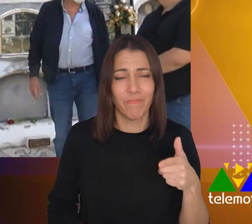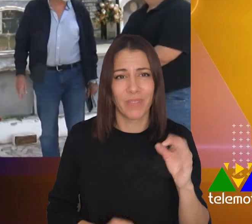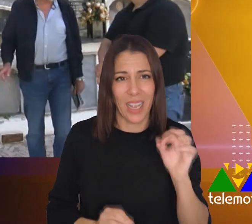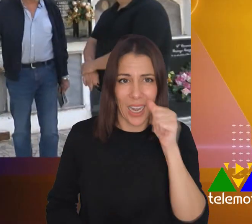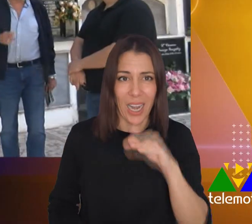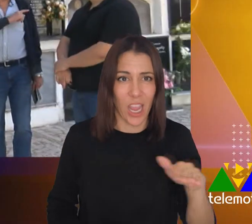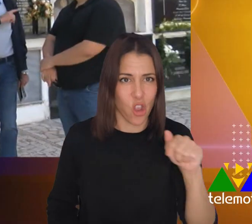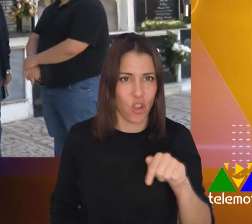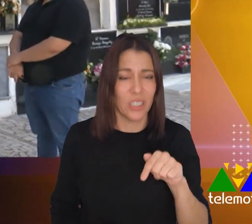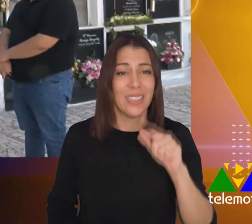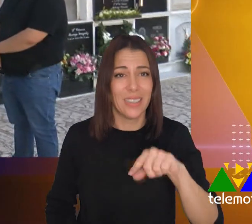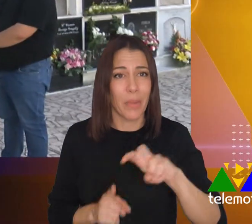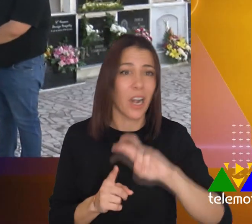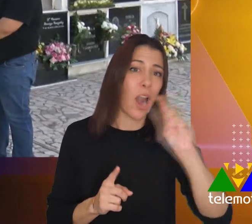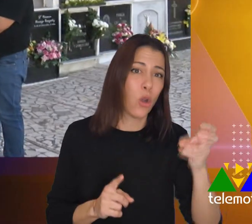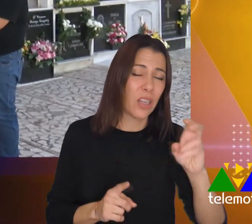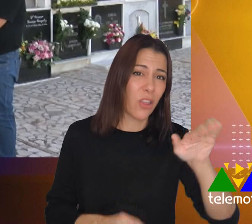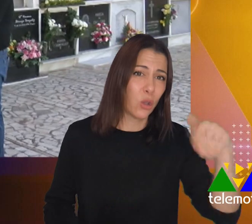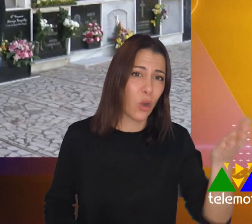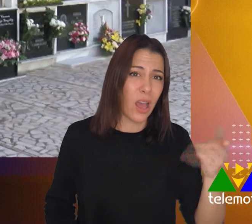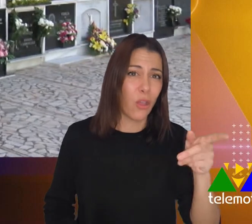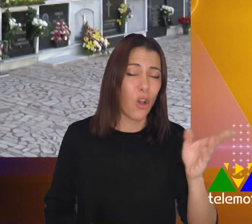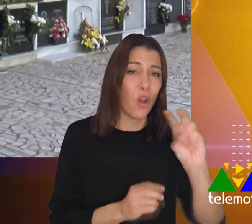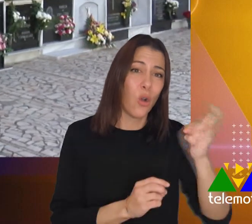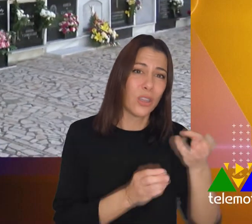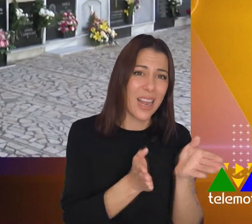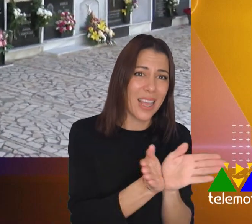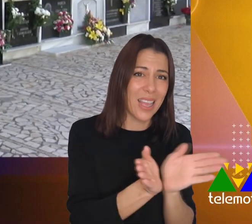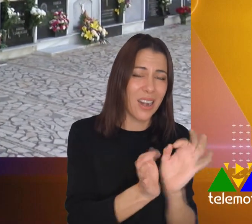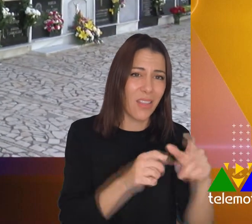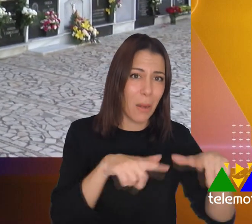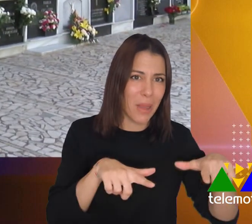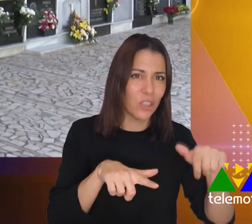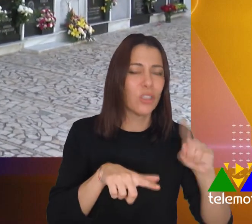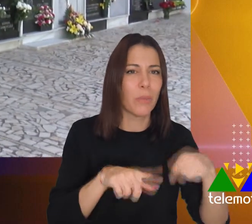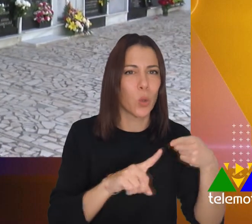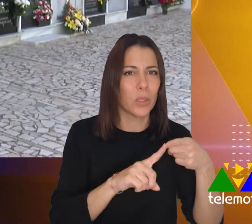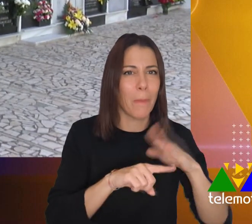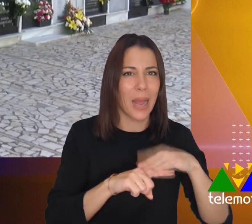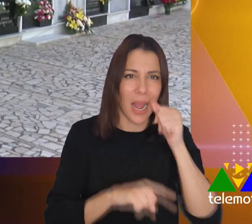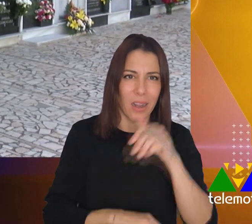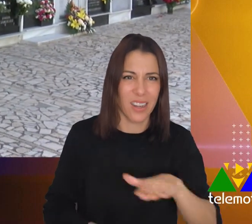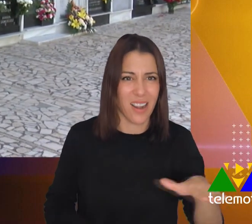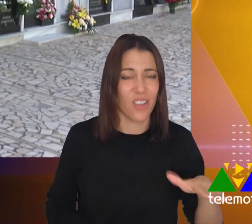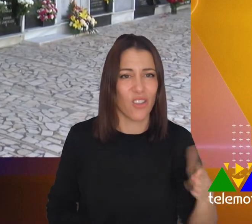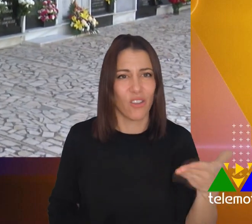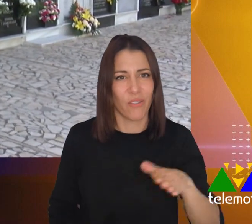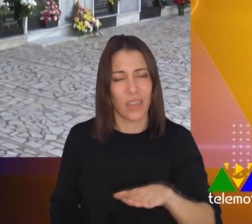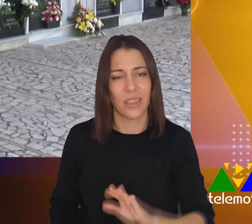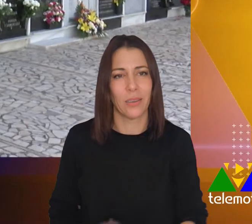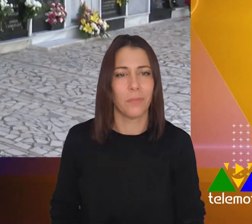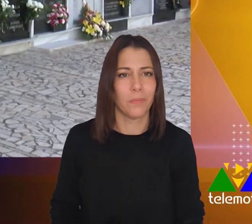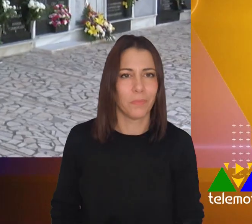de niños. Esta y la otra del otro lado, la otra esquina del patio fue usada para enterramientos